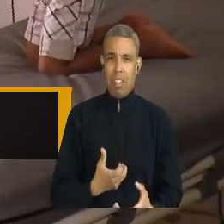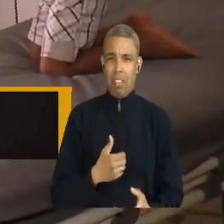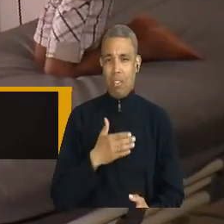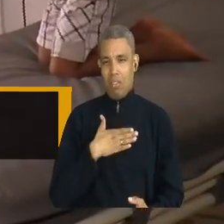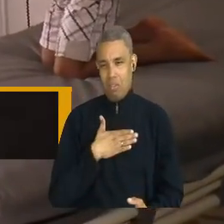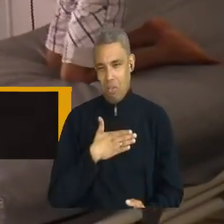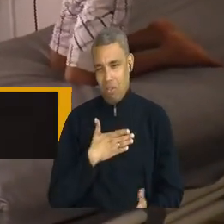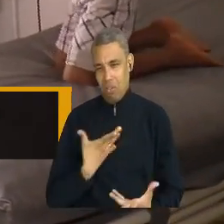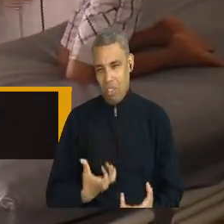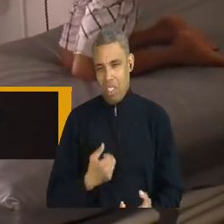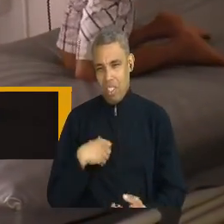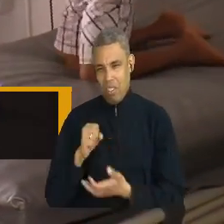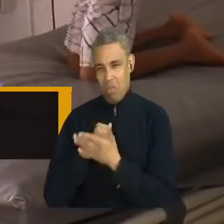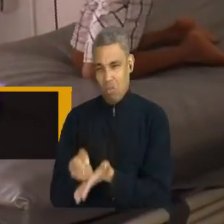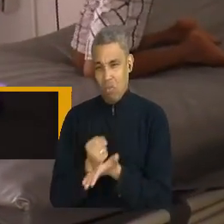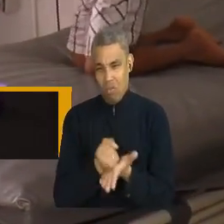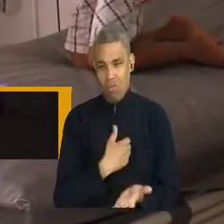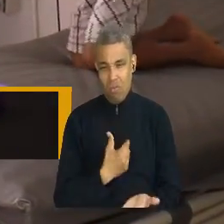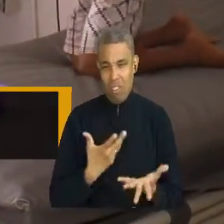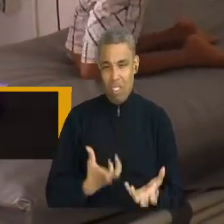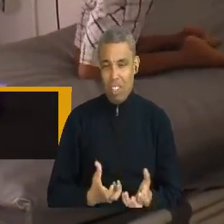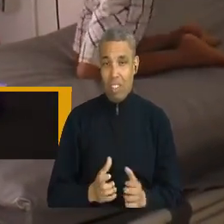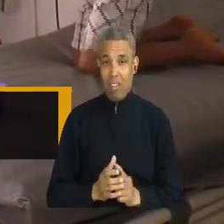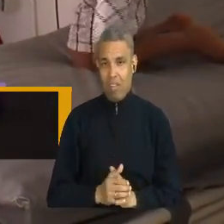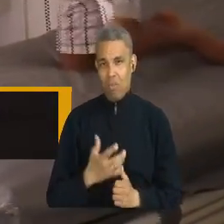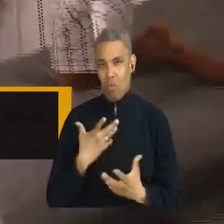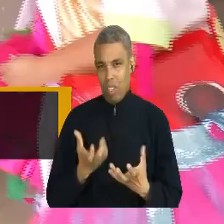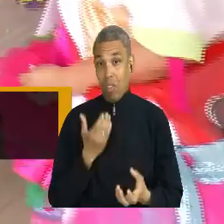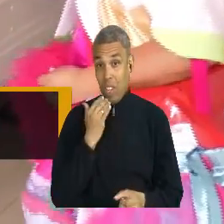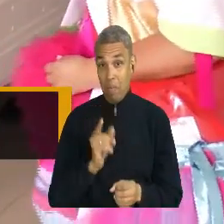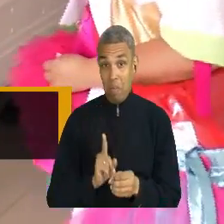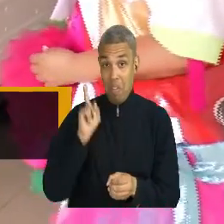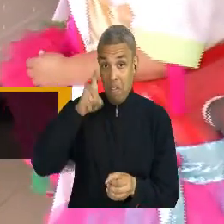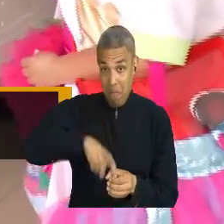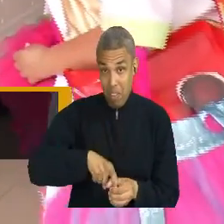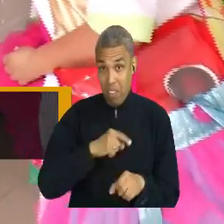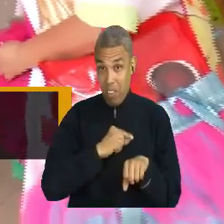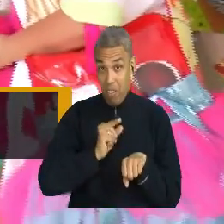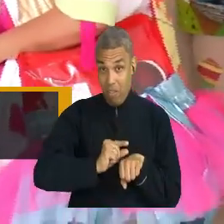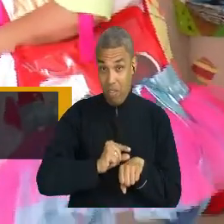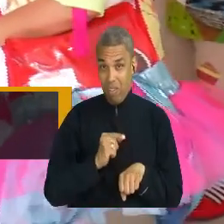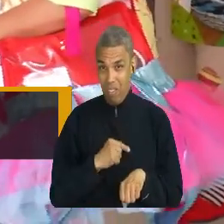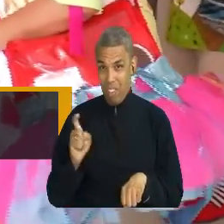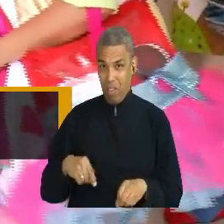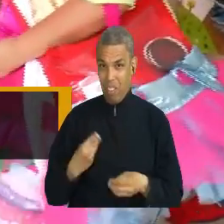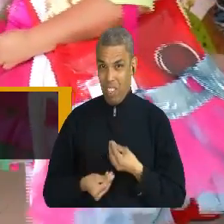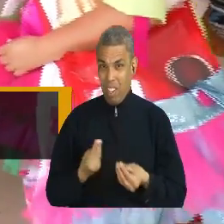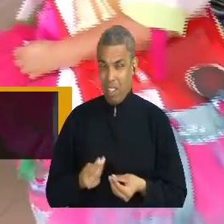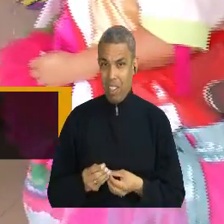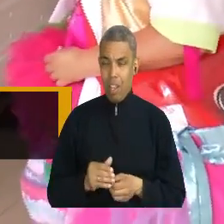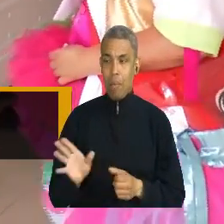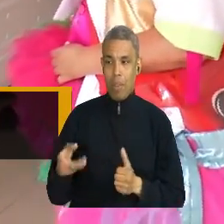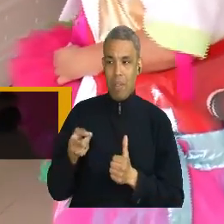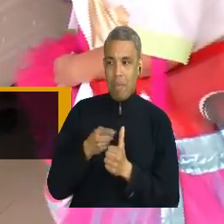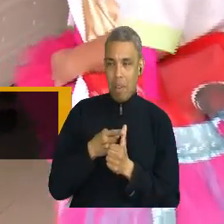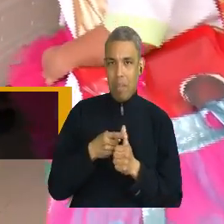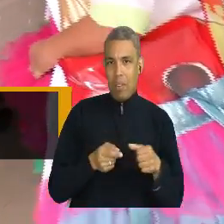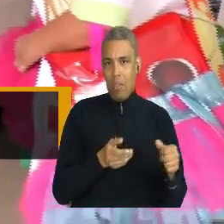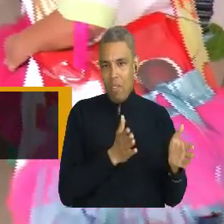allá no puedes llorar. Para eso es el proceso. Para eso es el curso Y entonces allá uno no